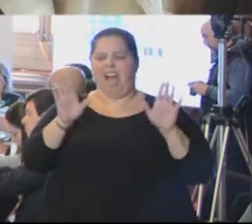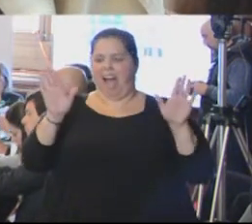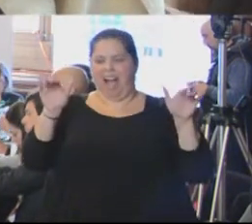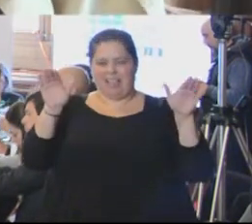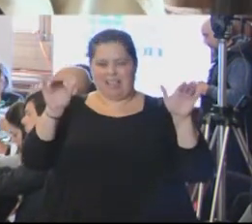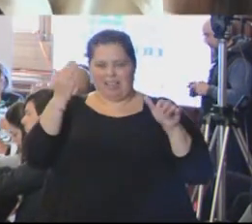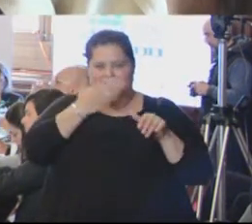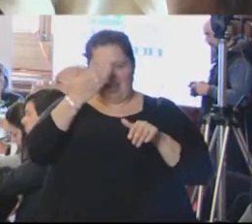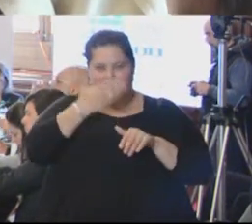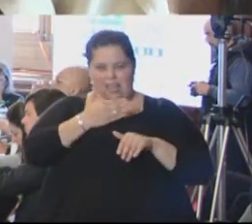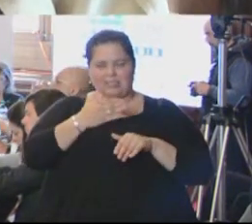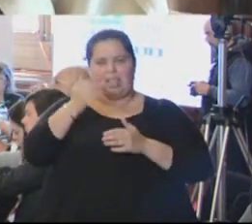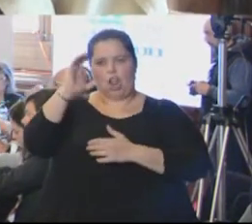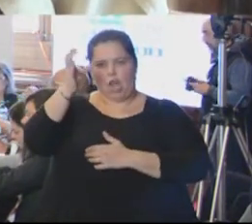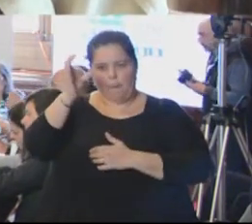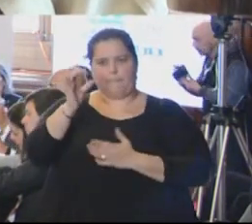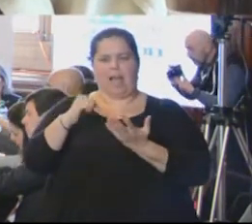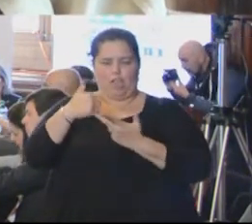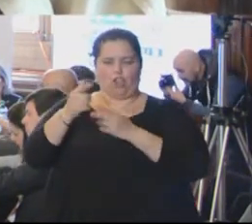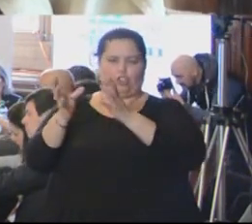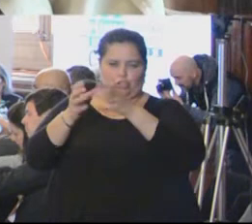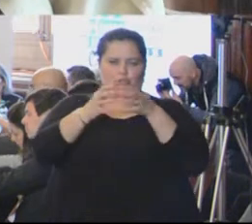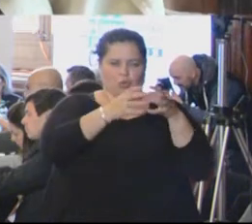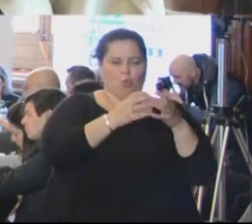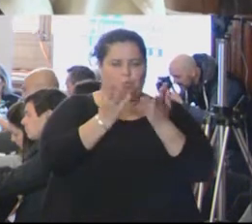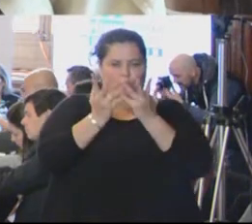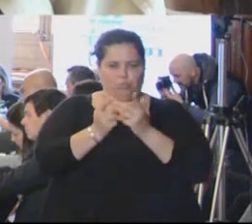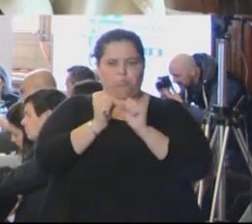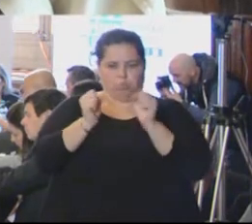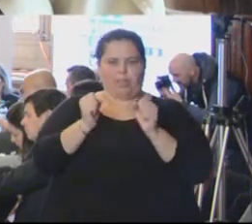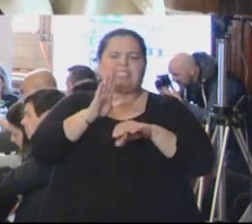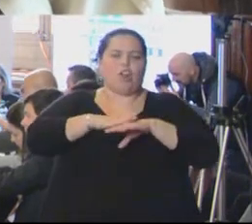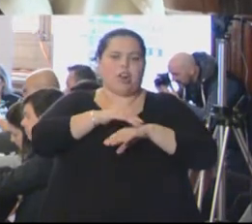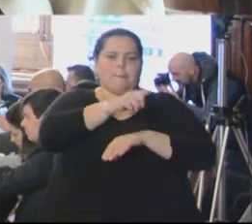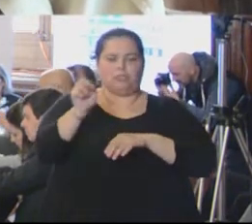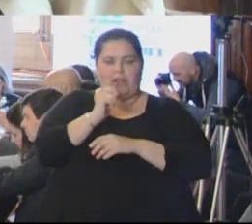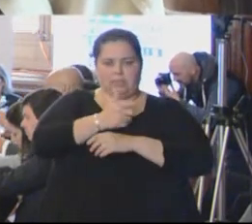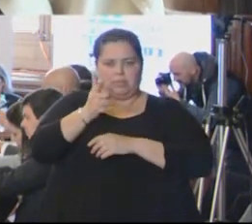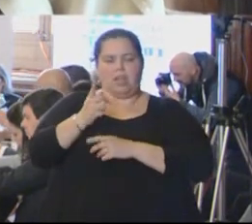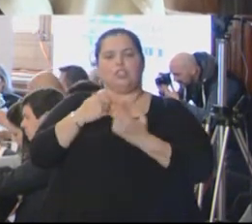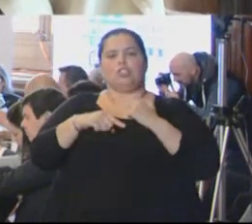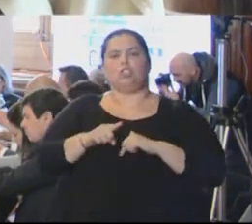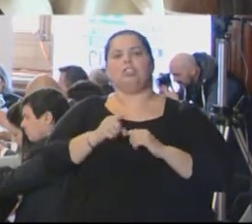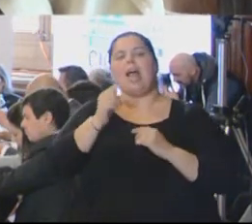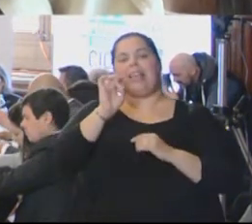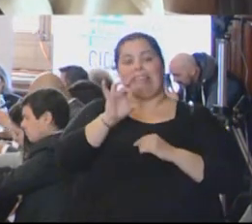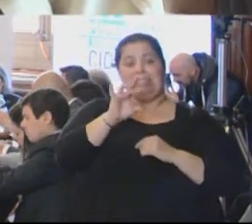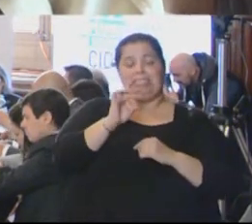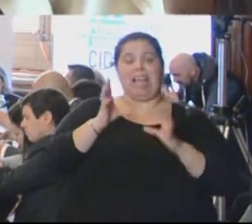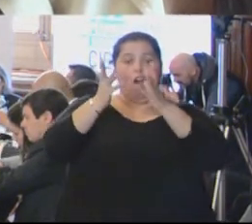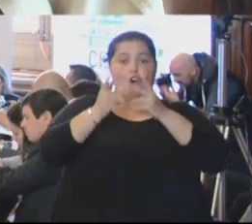Rastrojos, entre otras. Recientemente la organización Indepaz presentó un informe en el que se señala la existencia de 15